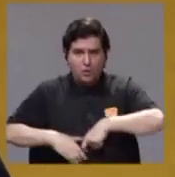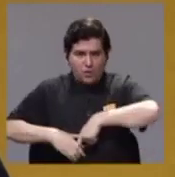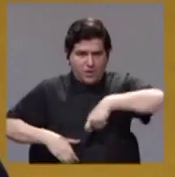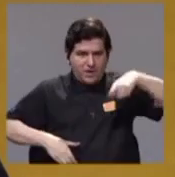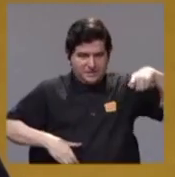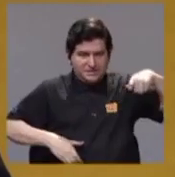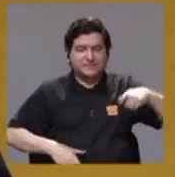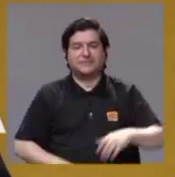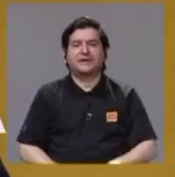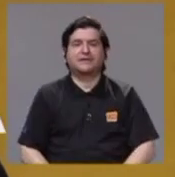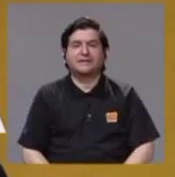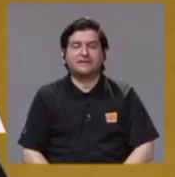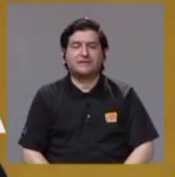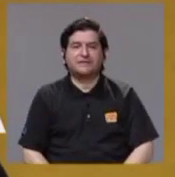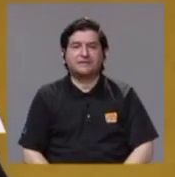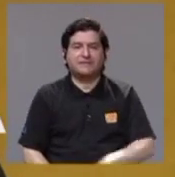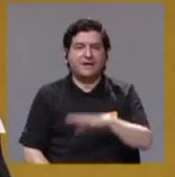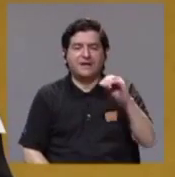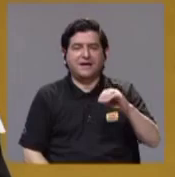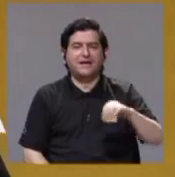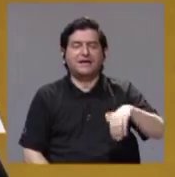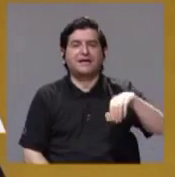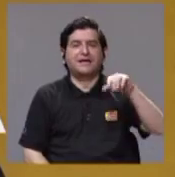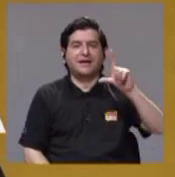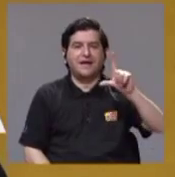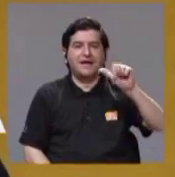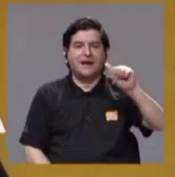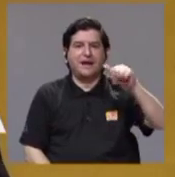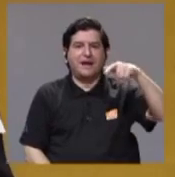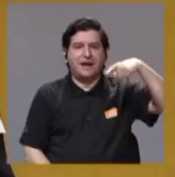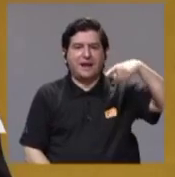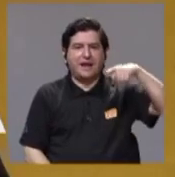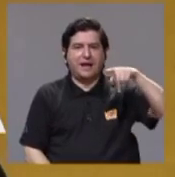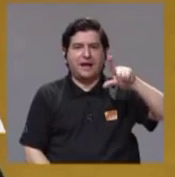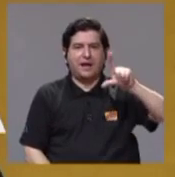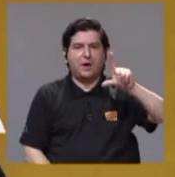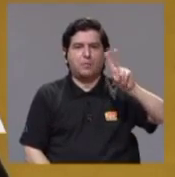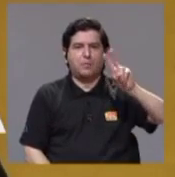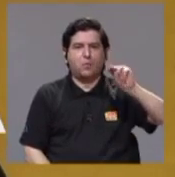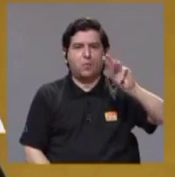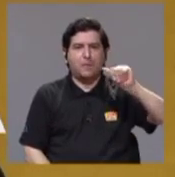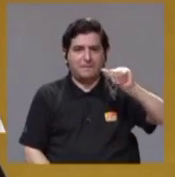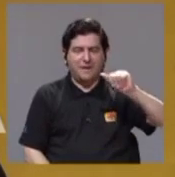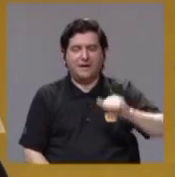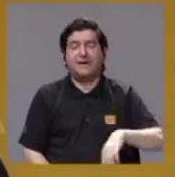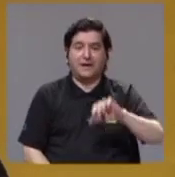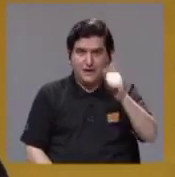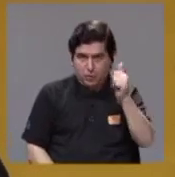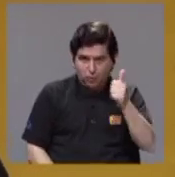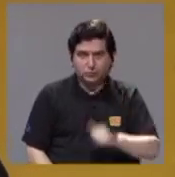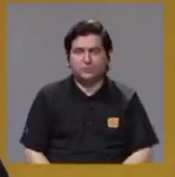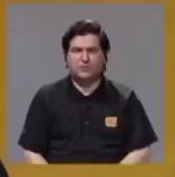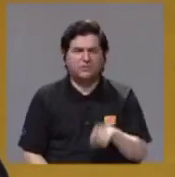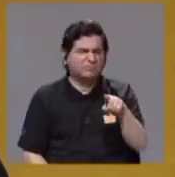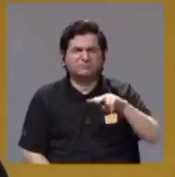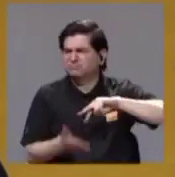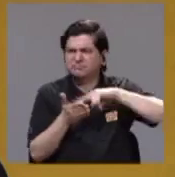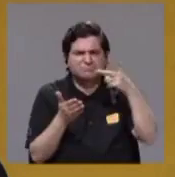La espada es uno y la pluma es otro, y se está refiriendo a